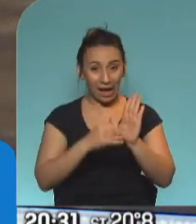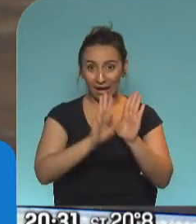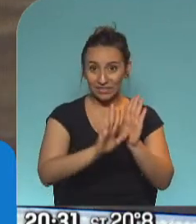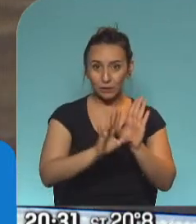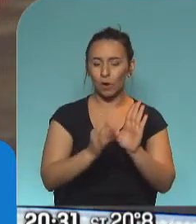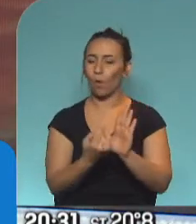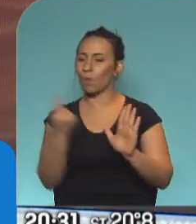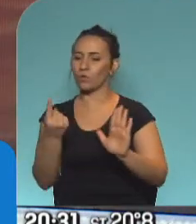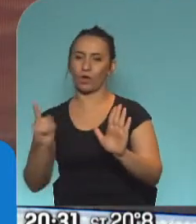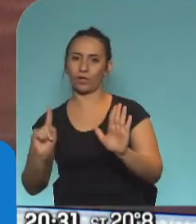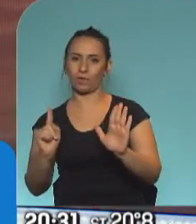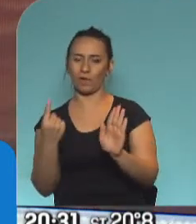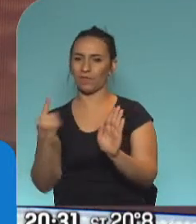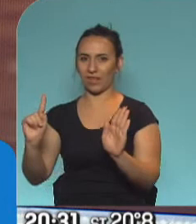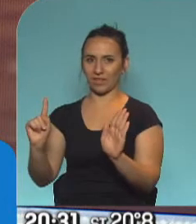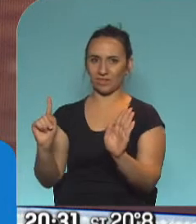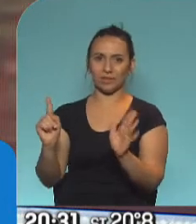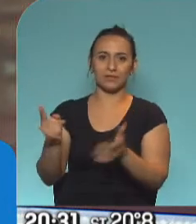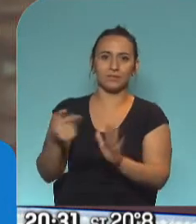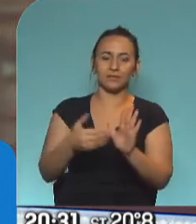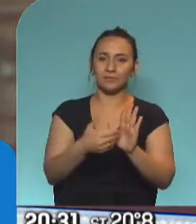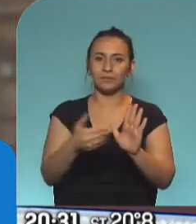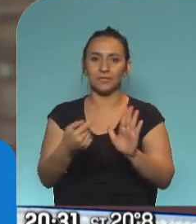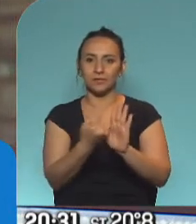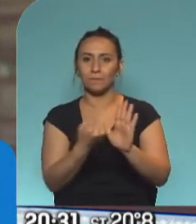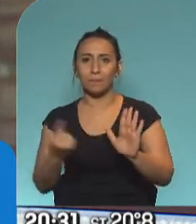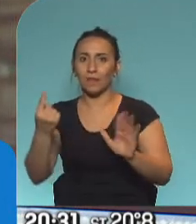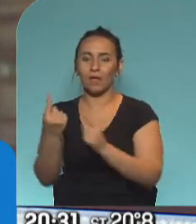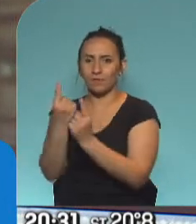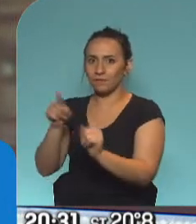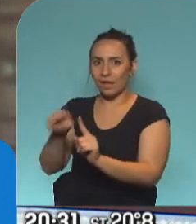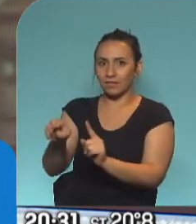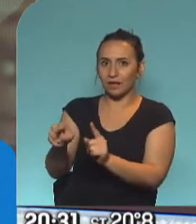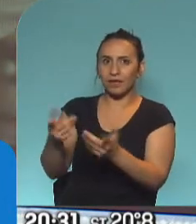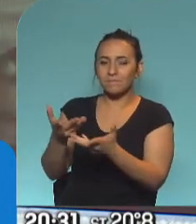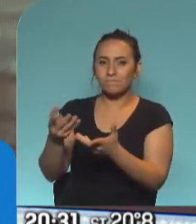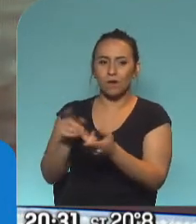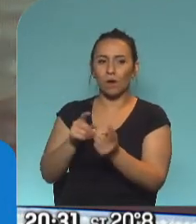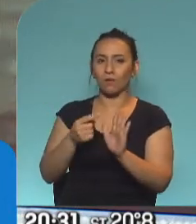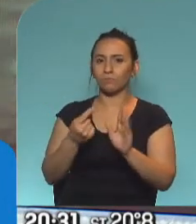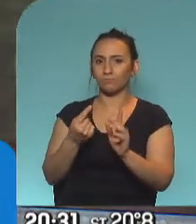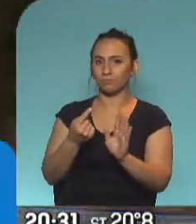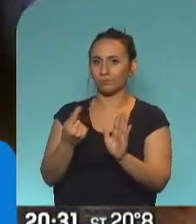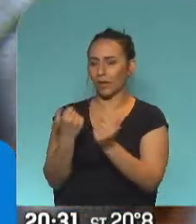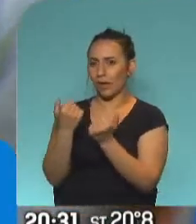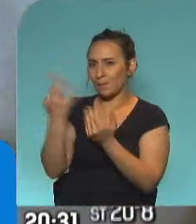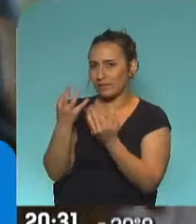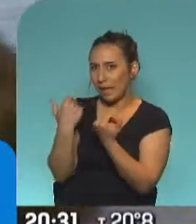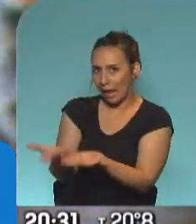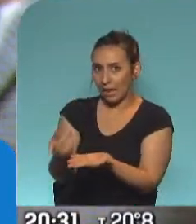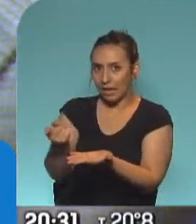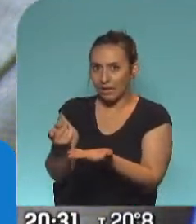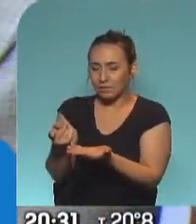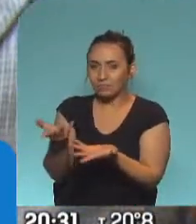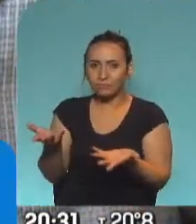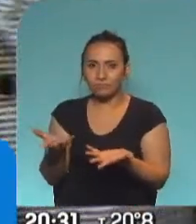si se corrige a sí misma apenas días después de haber fijado un criterio? Bueno, todos sabemos, usted